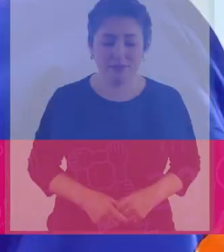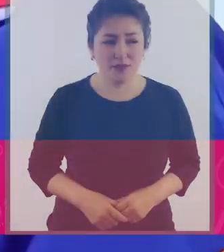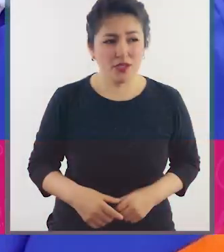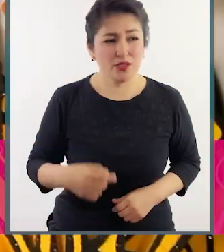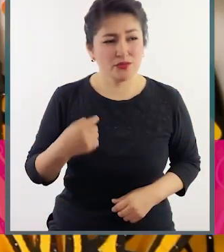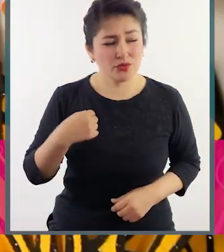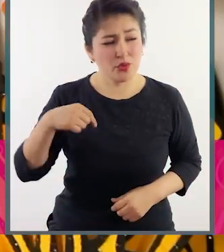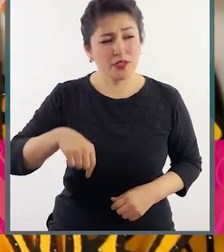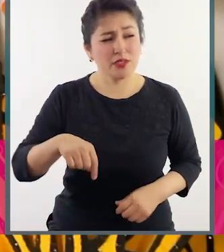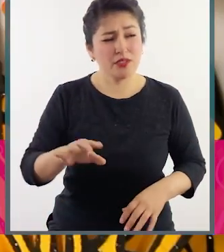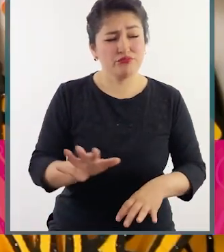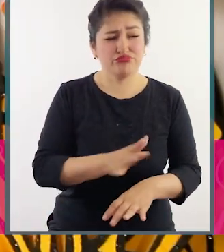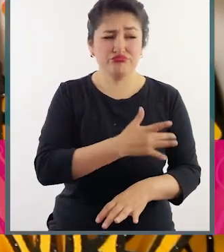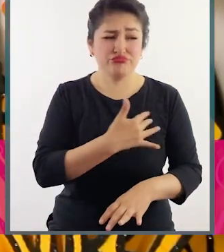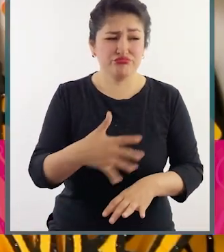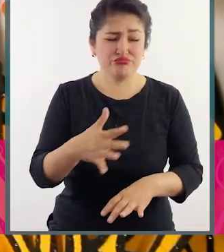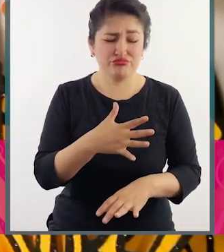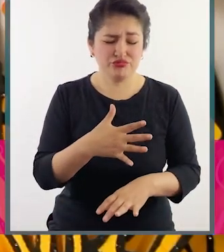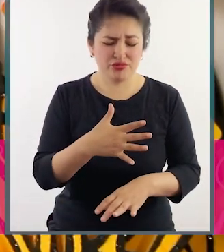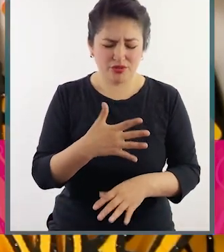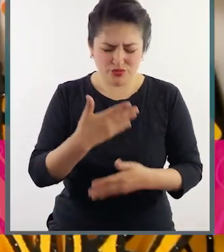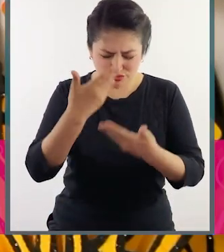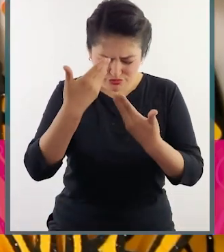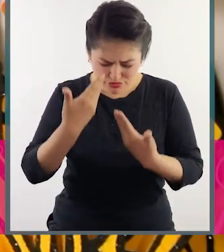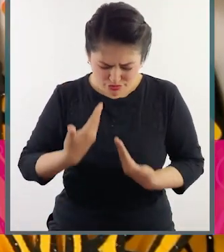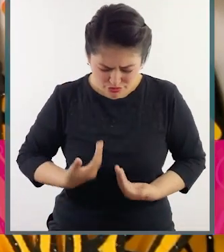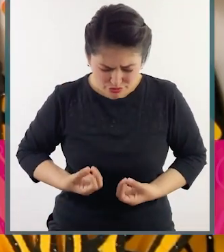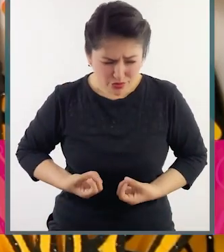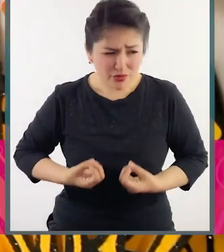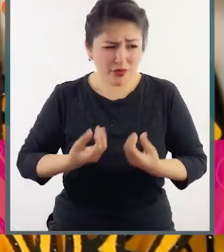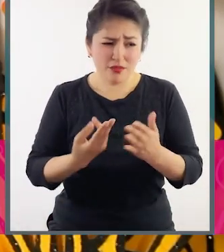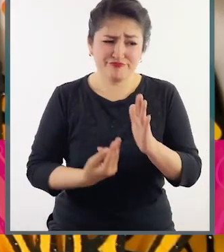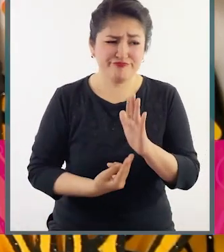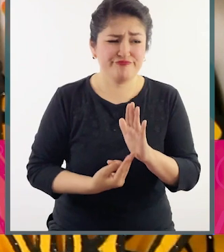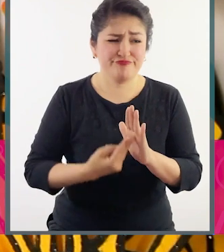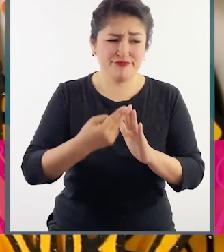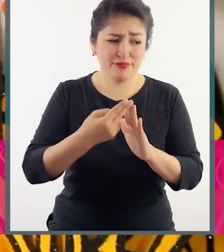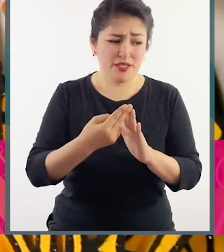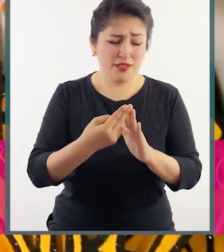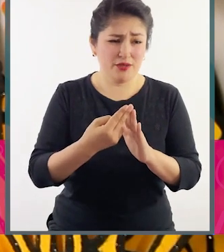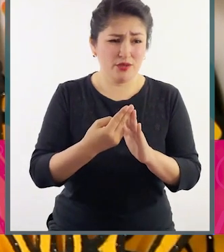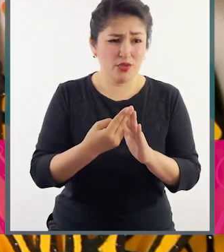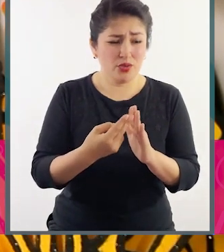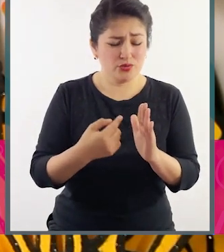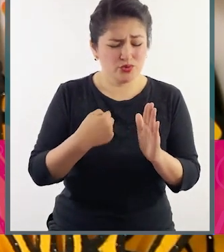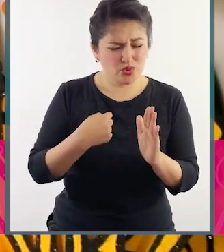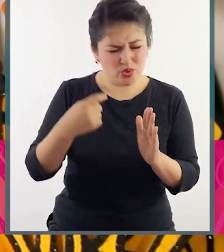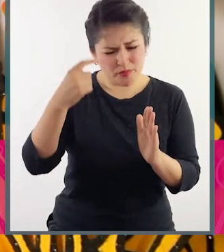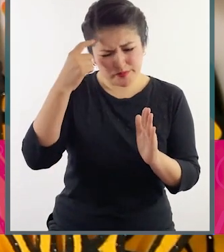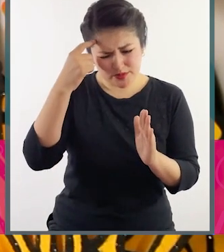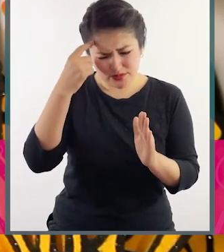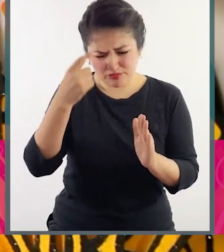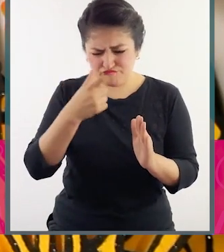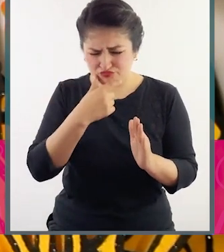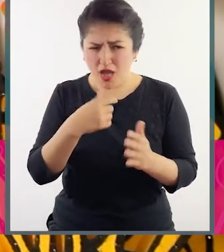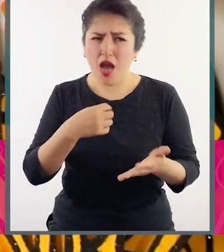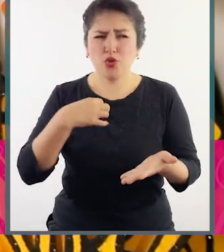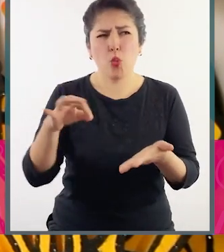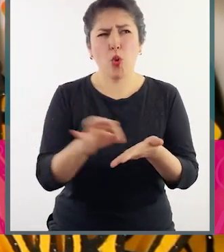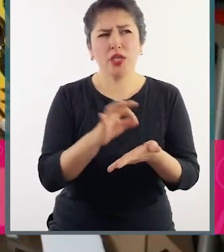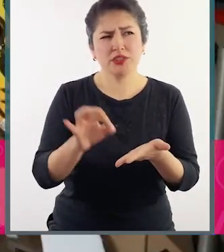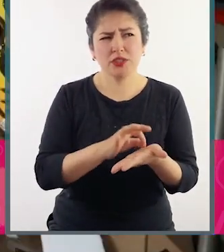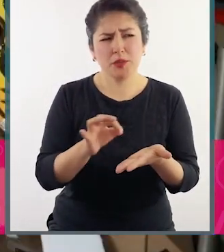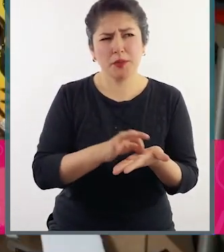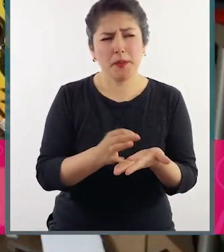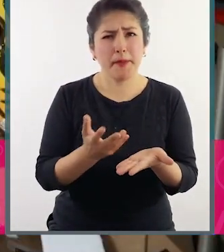Yo lo que hago en la música, por eso lo hago con honestidad, porque en ningún momento lo pienso, lo hago pensando. Voy a escribir la